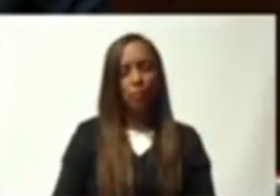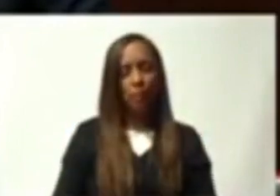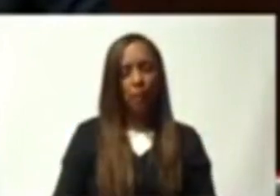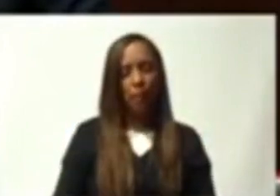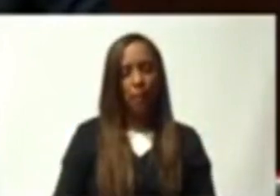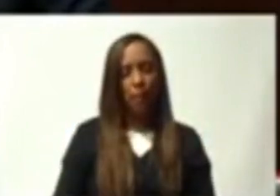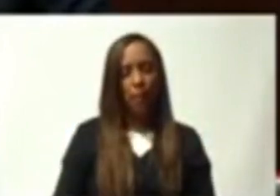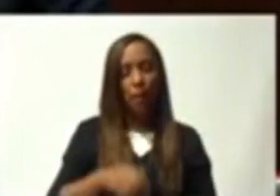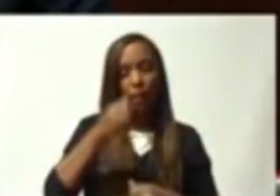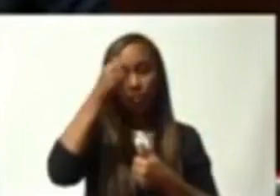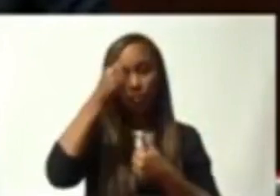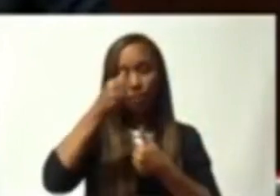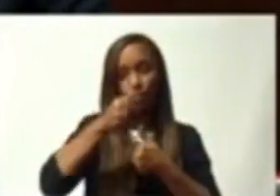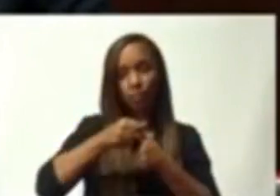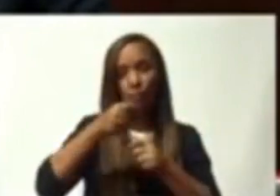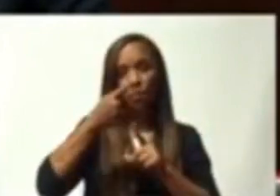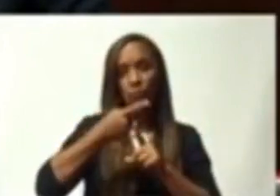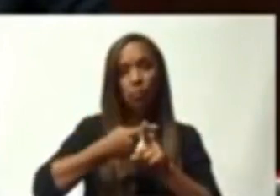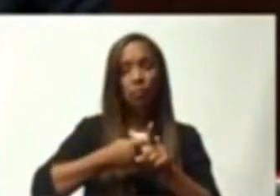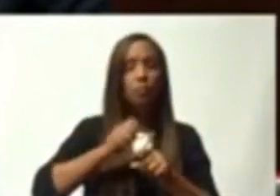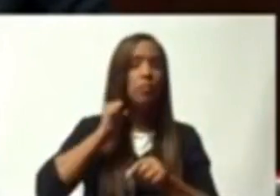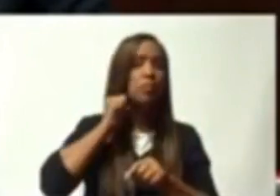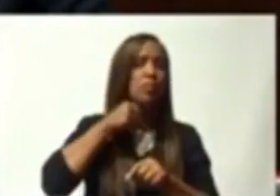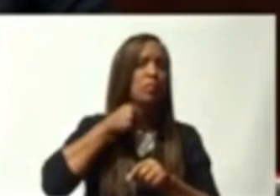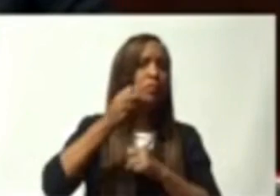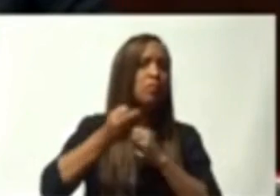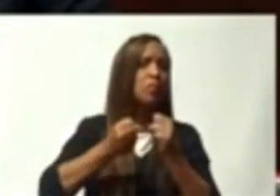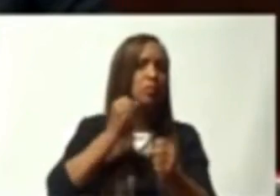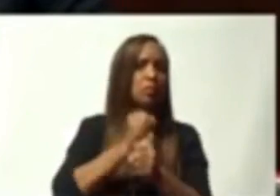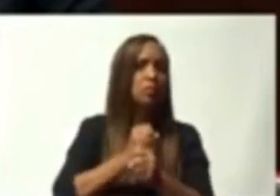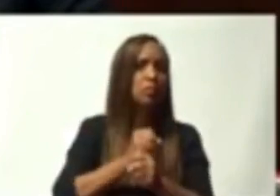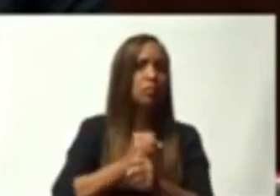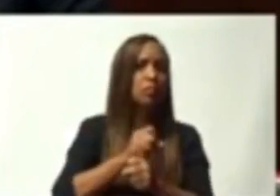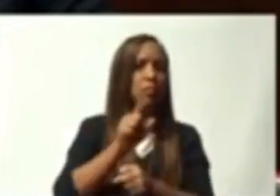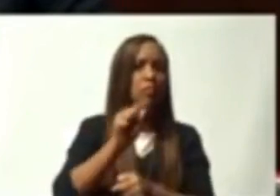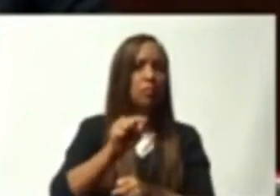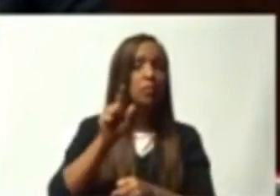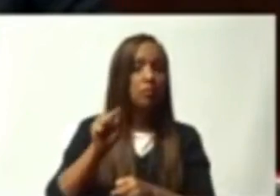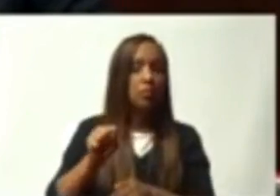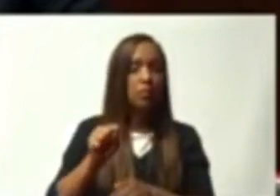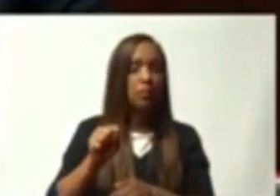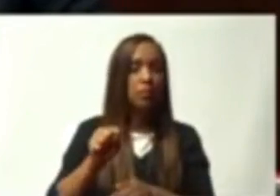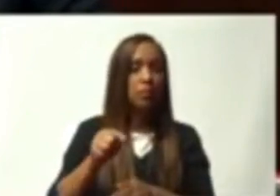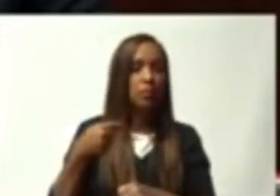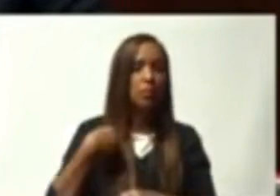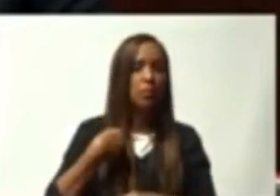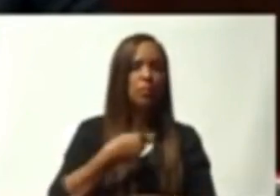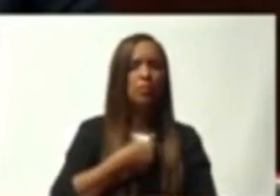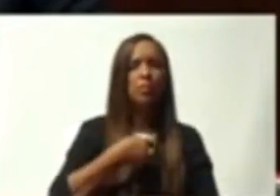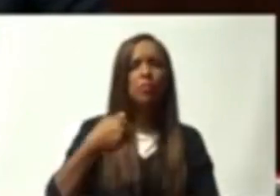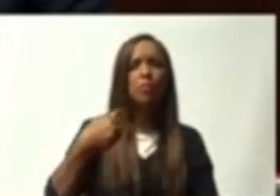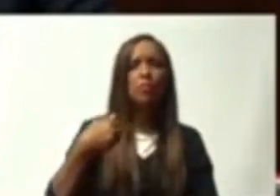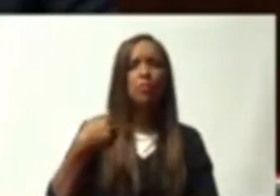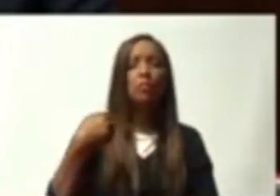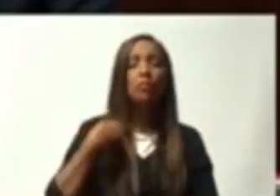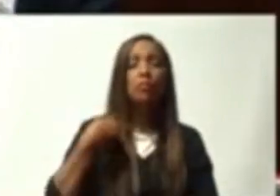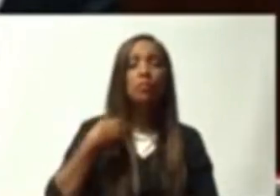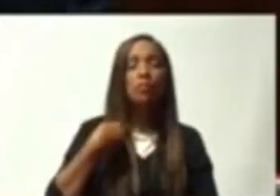nosotros teníamos una deuda de 44.622 millones de